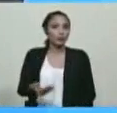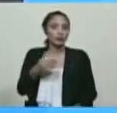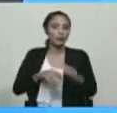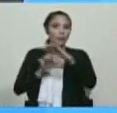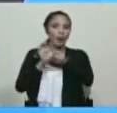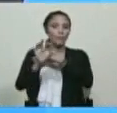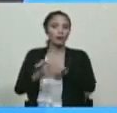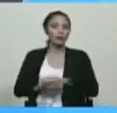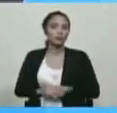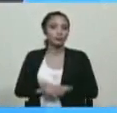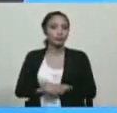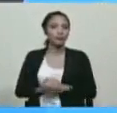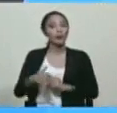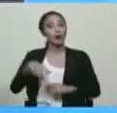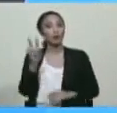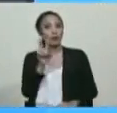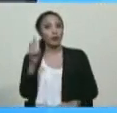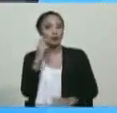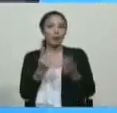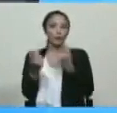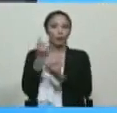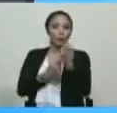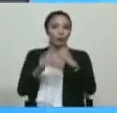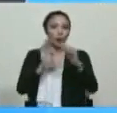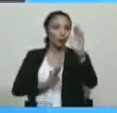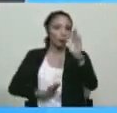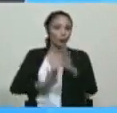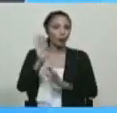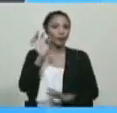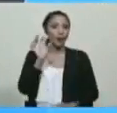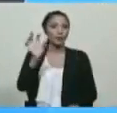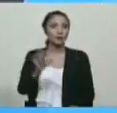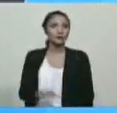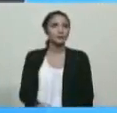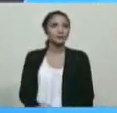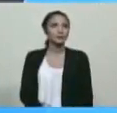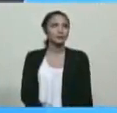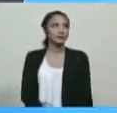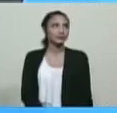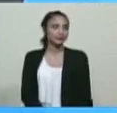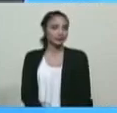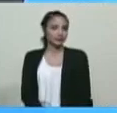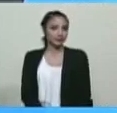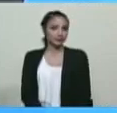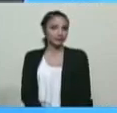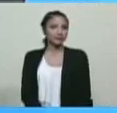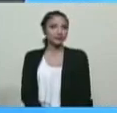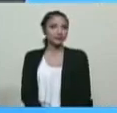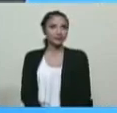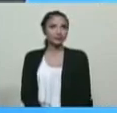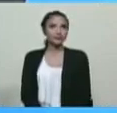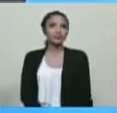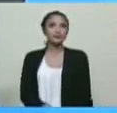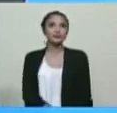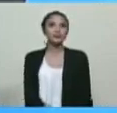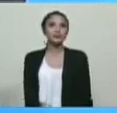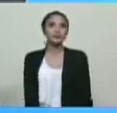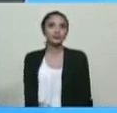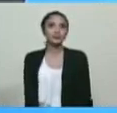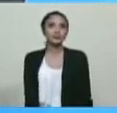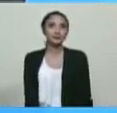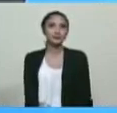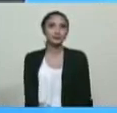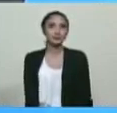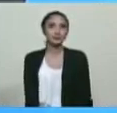para Venezuela, para nuestra economía, para nuestro pueblo. Sabemos que el programa de